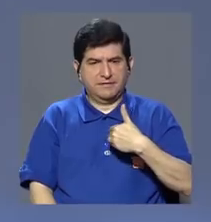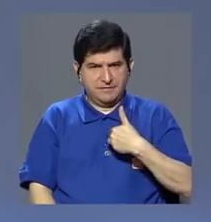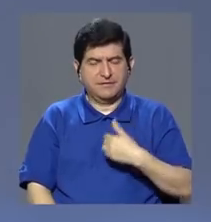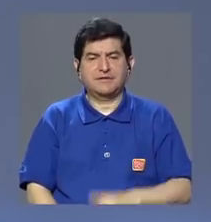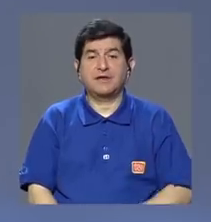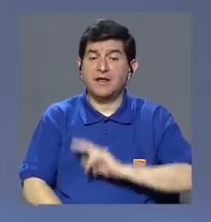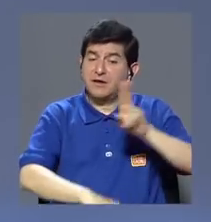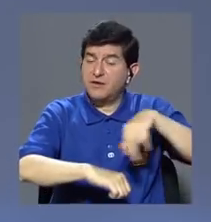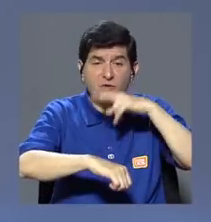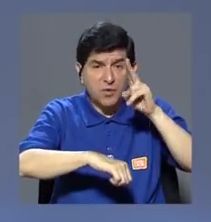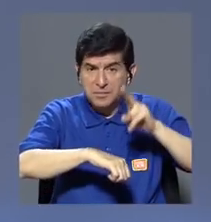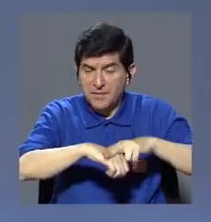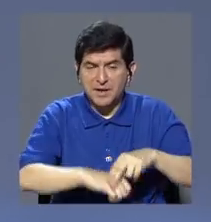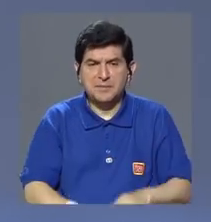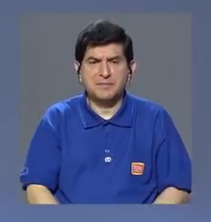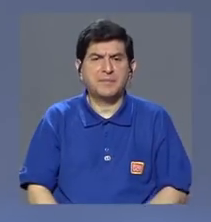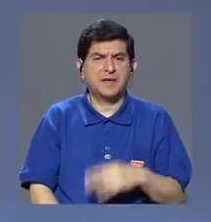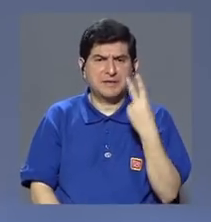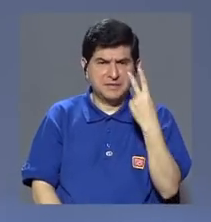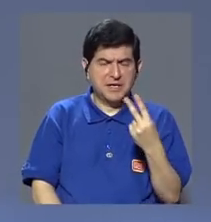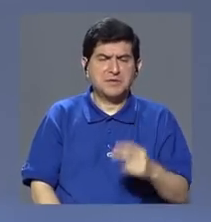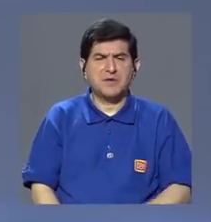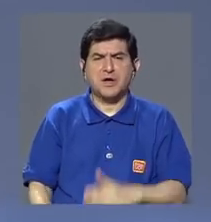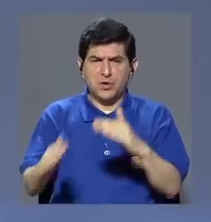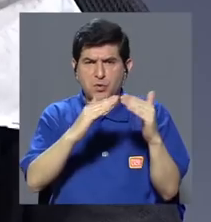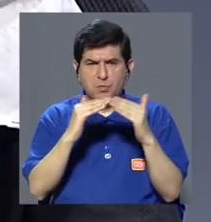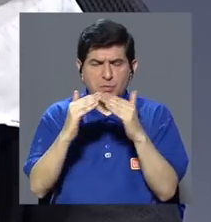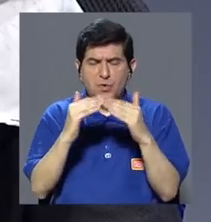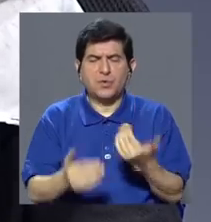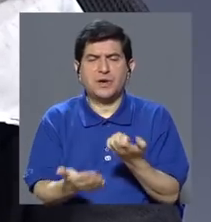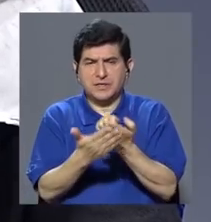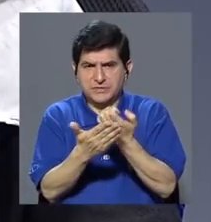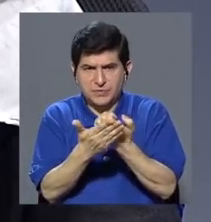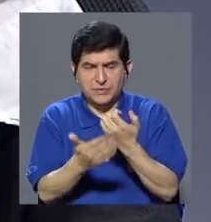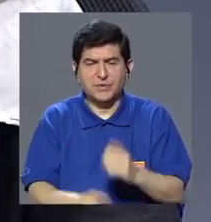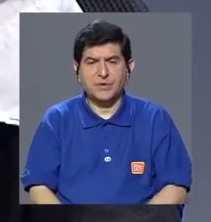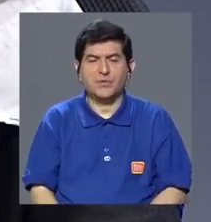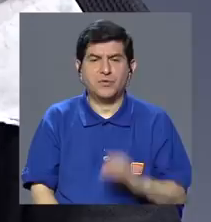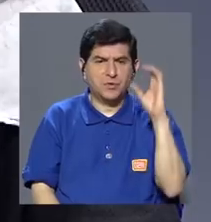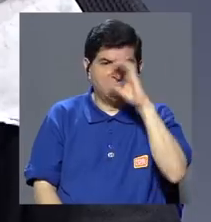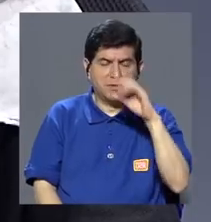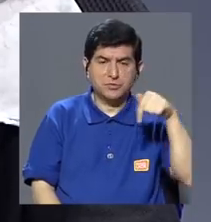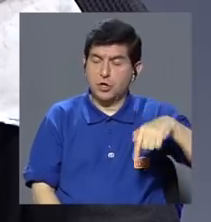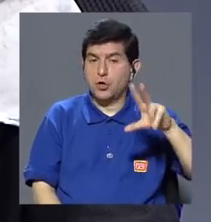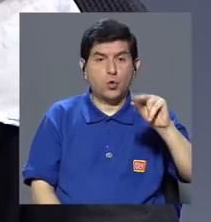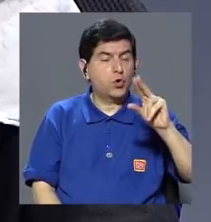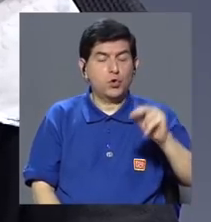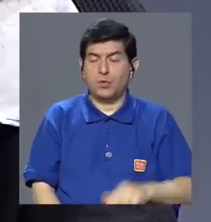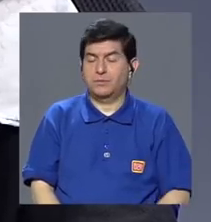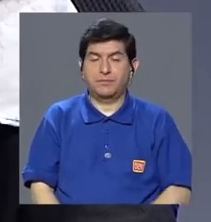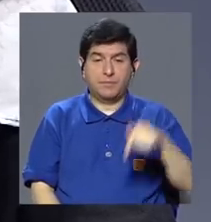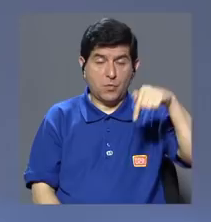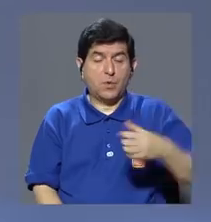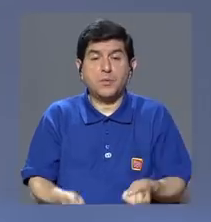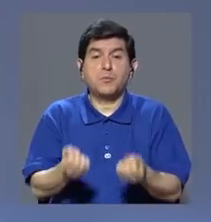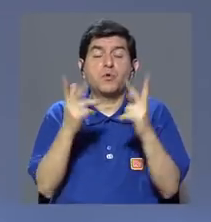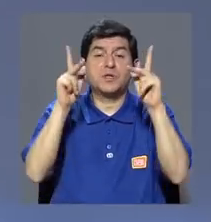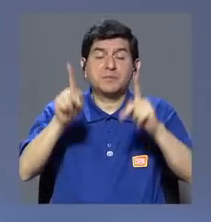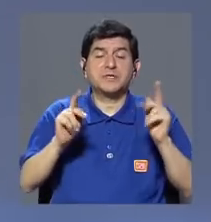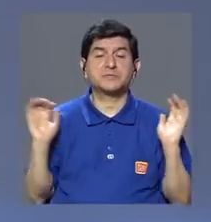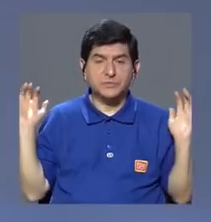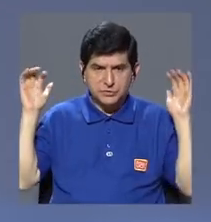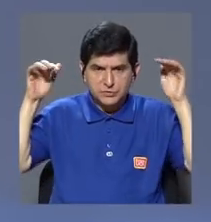normalmente se ha apreciado como un migrante económico hoy hoy por hoy no es así hoy tenemos una gran cantidad de migrantes